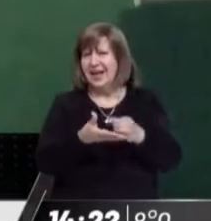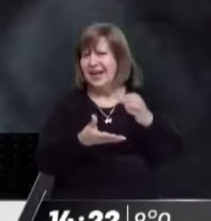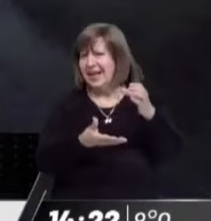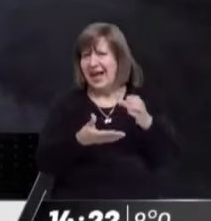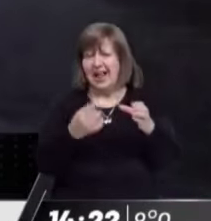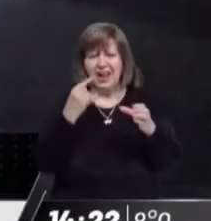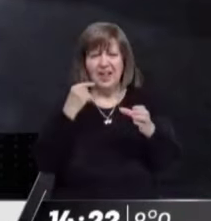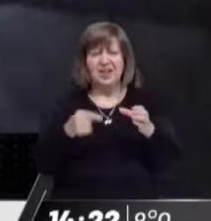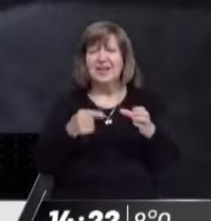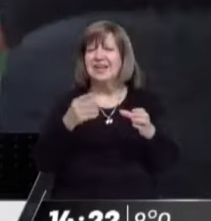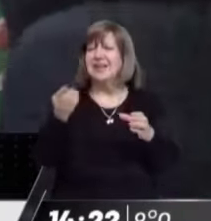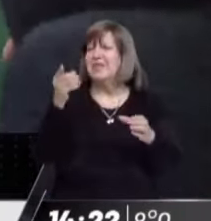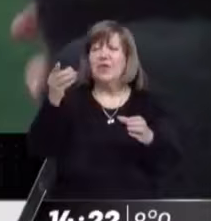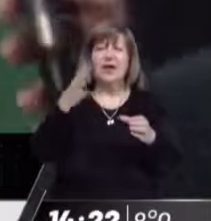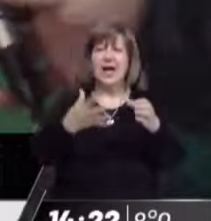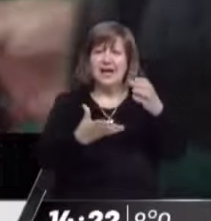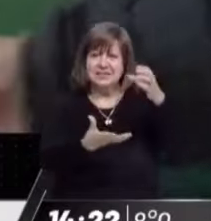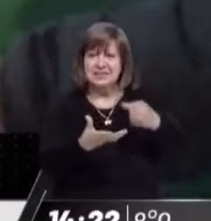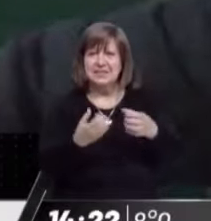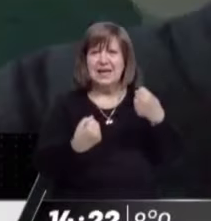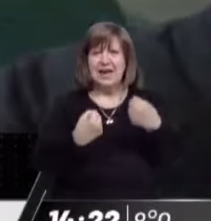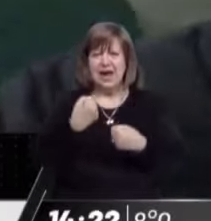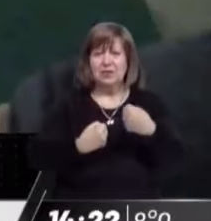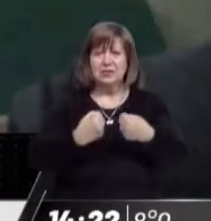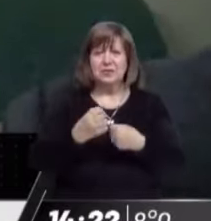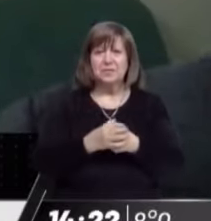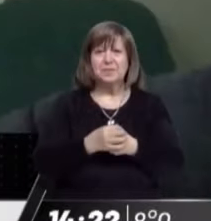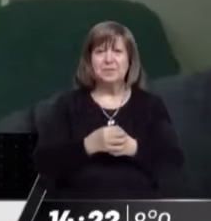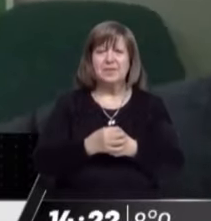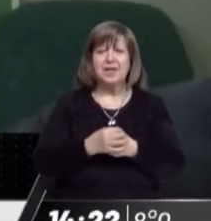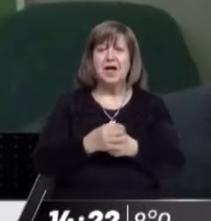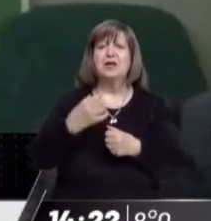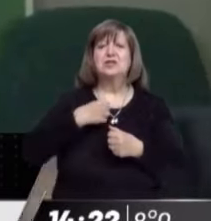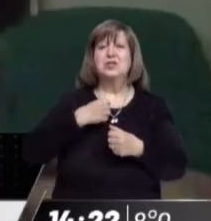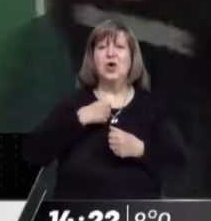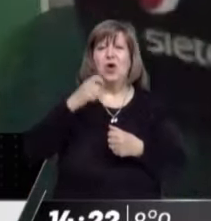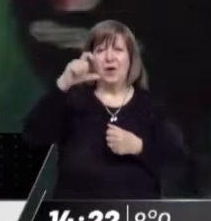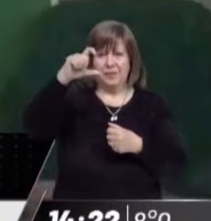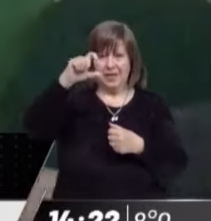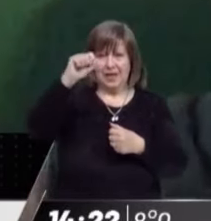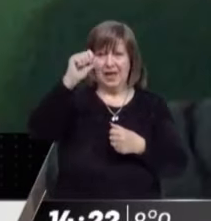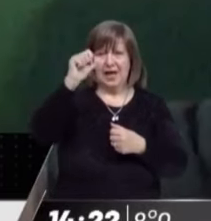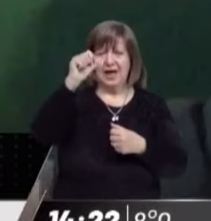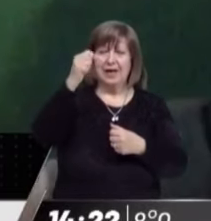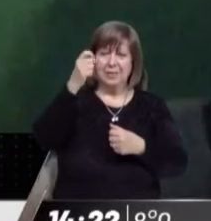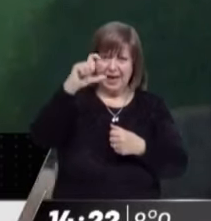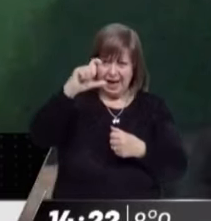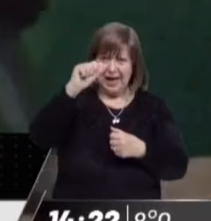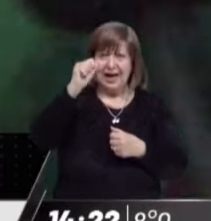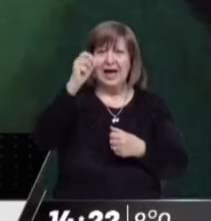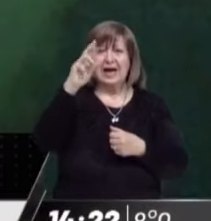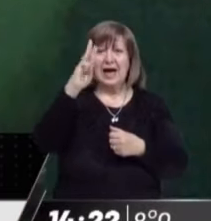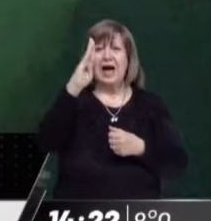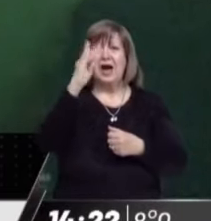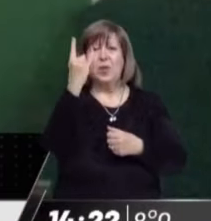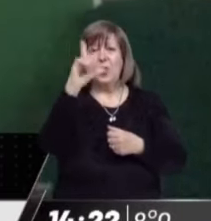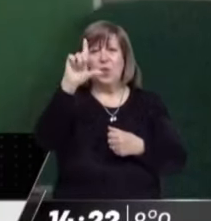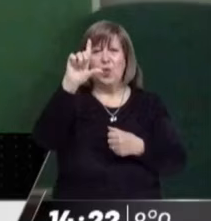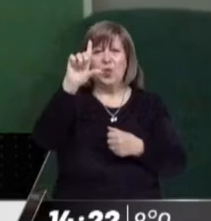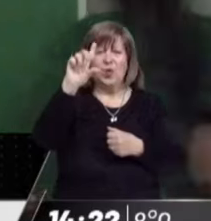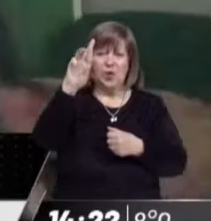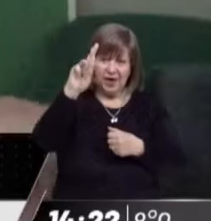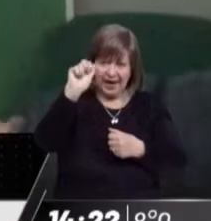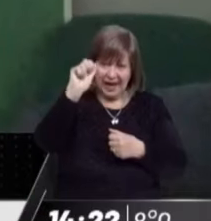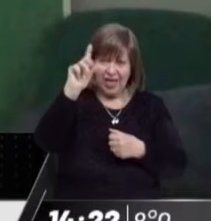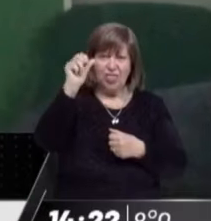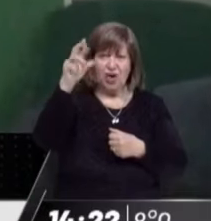tocando. ¿Qué te tocó hacer en el auto? Yo tuve que poner el carburador. ¿Y pudiste? Sí. ¿Qué te Más gustaría trabajar vale. cuando